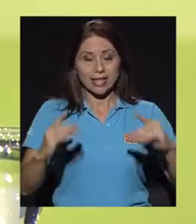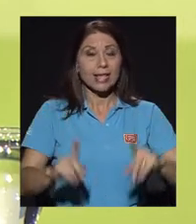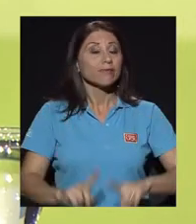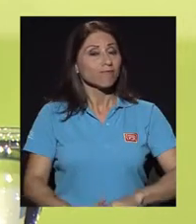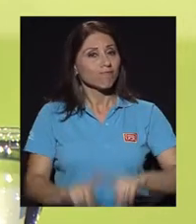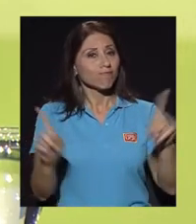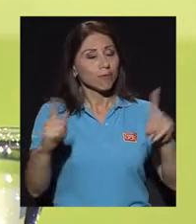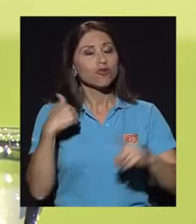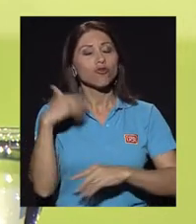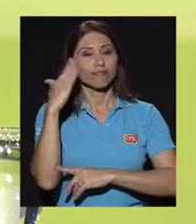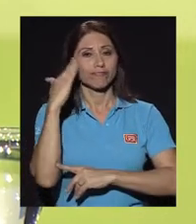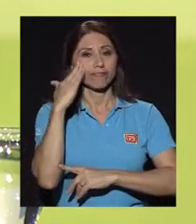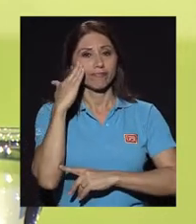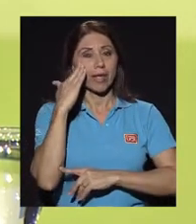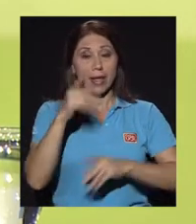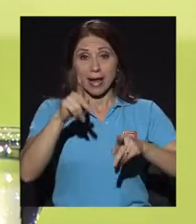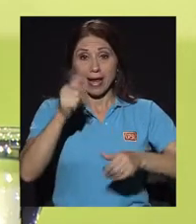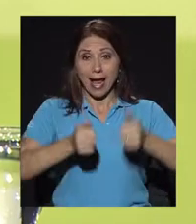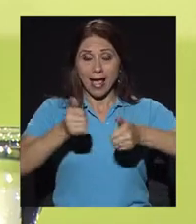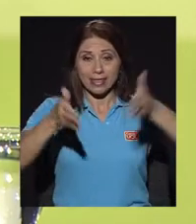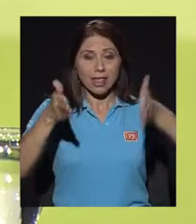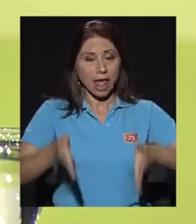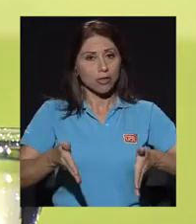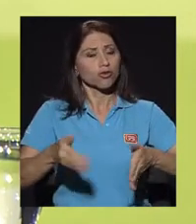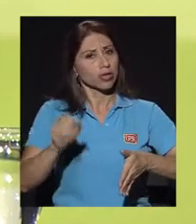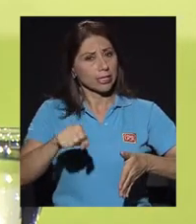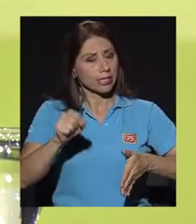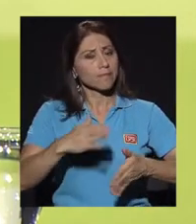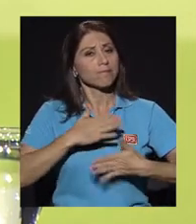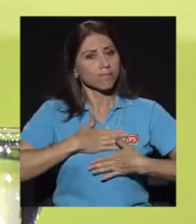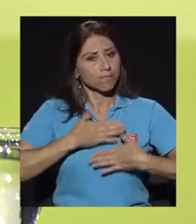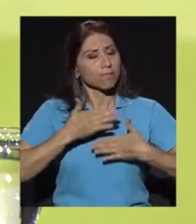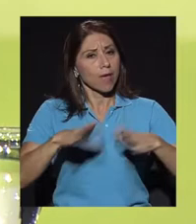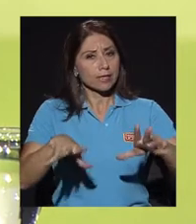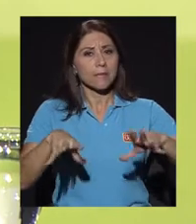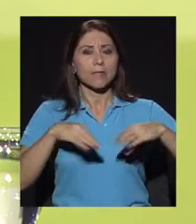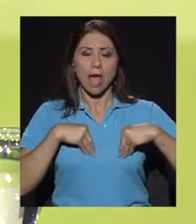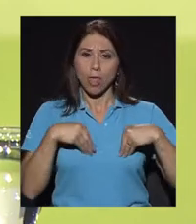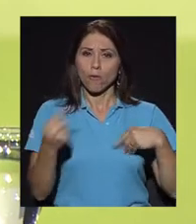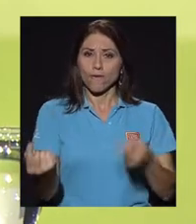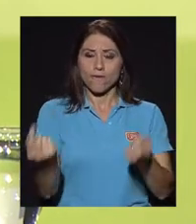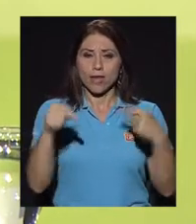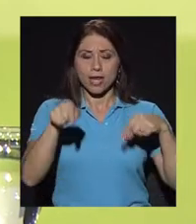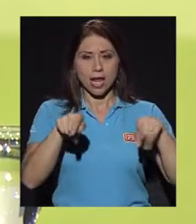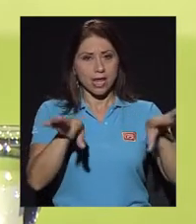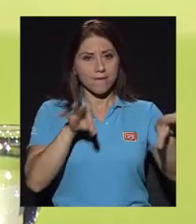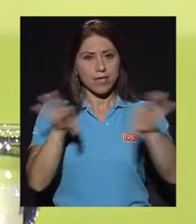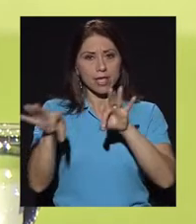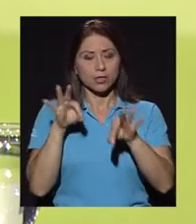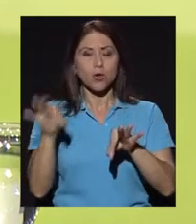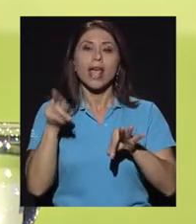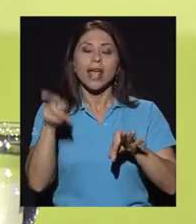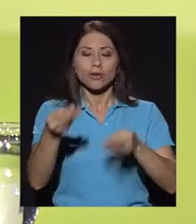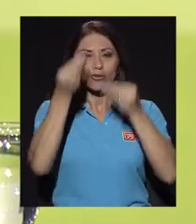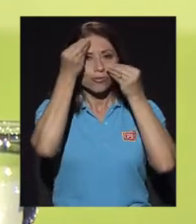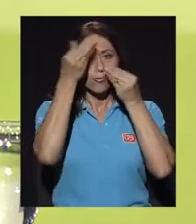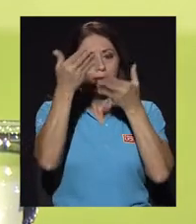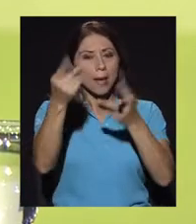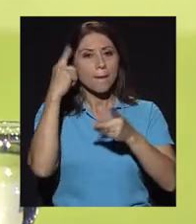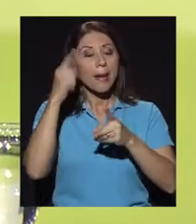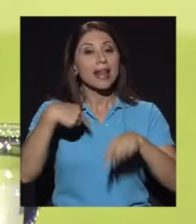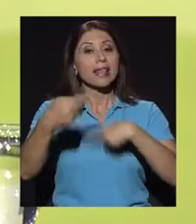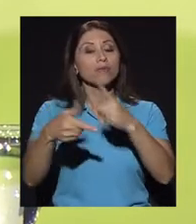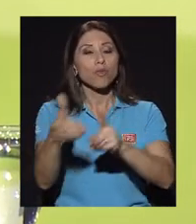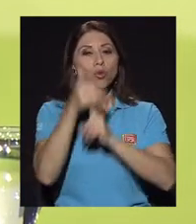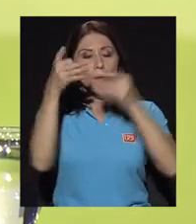estoy convencido de que las y los candidatos que amablemente han aceptado nuestra invitación nos brindarán valiosa información para la toma de decisiones de